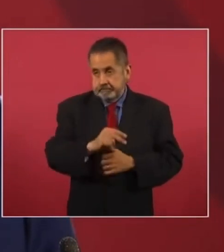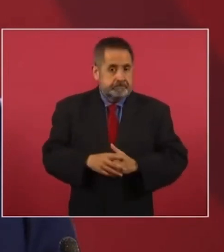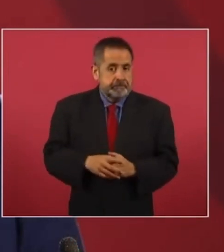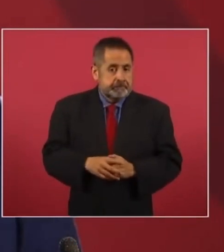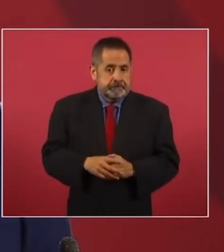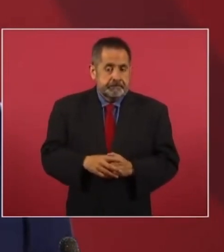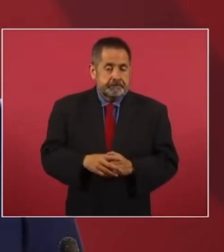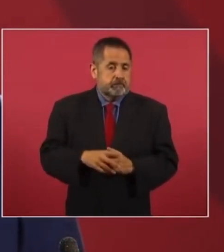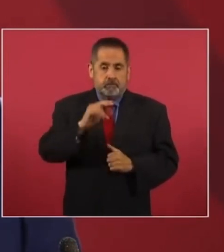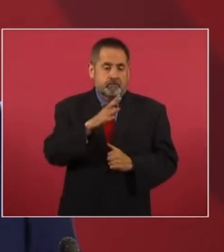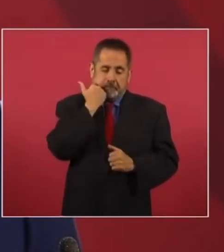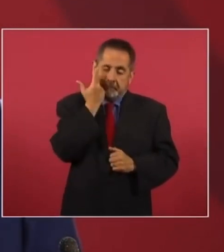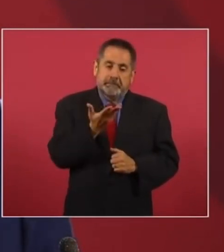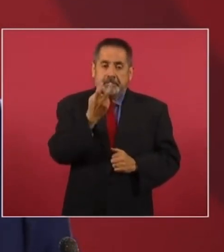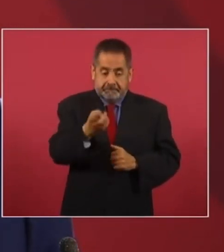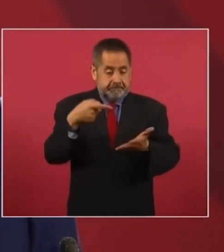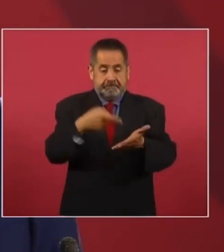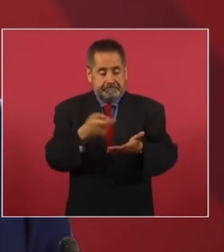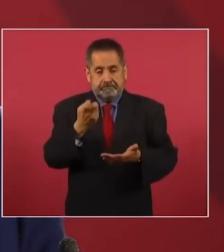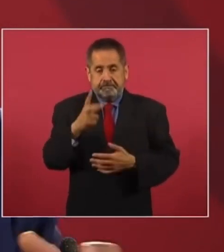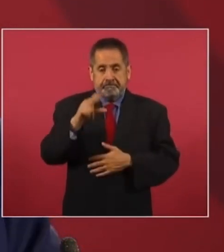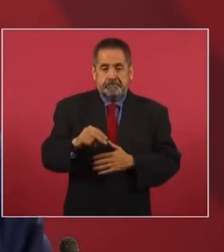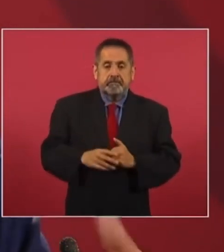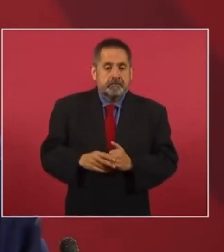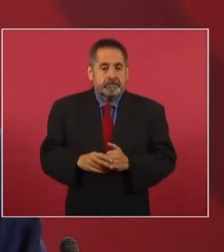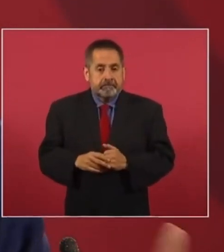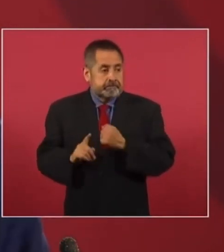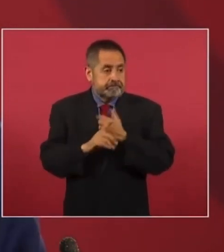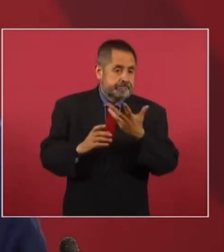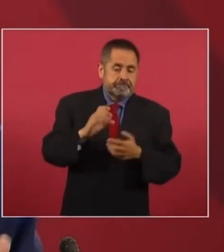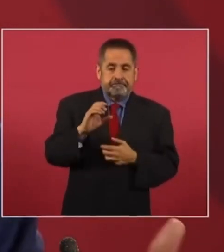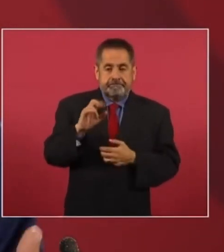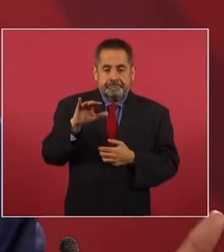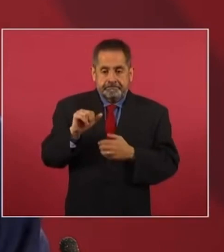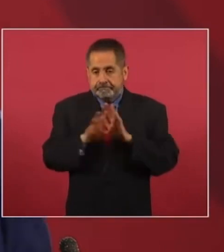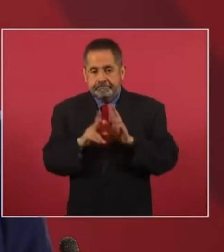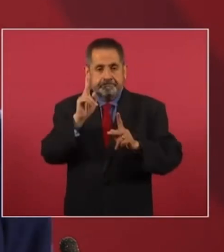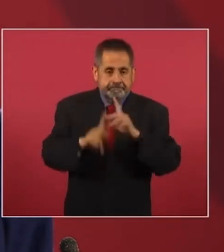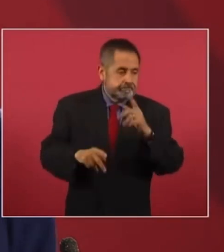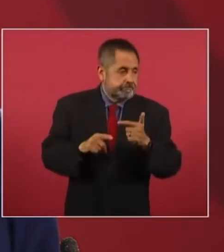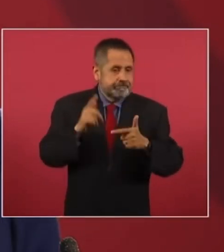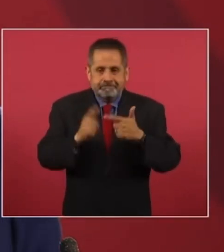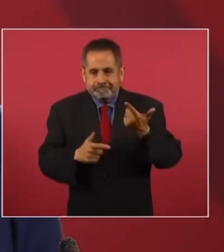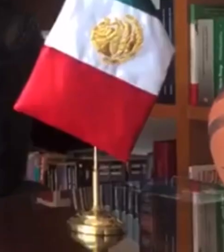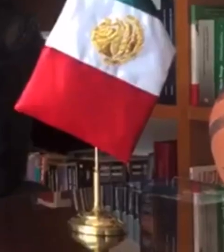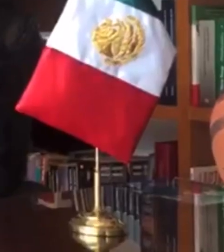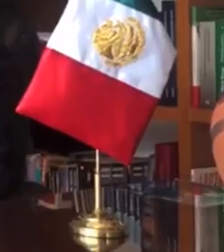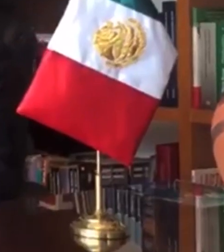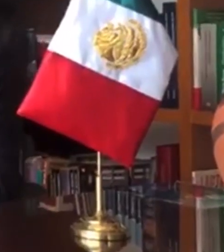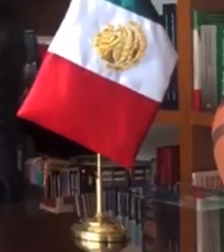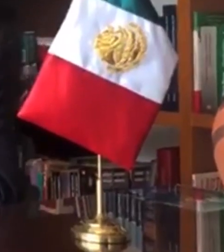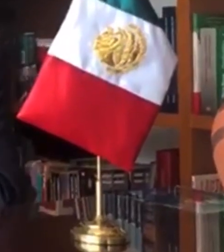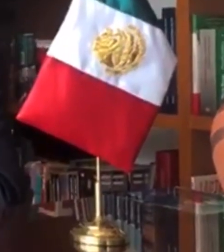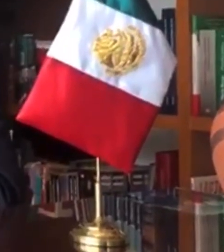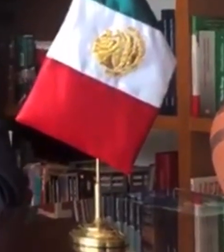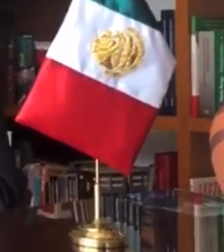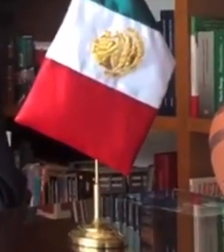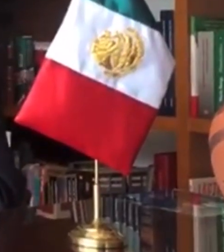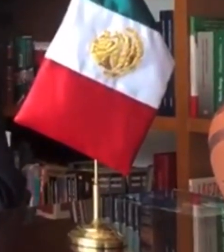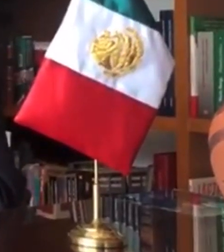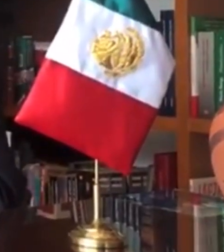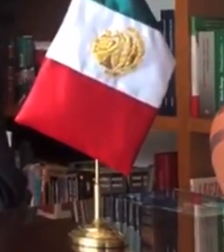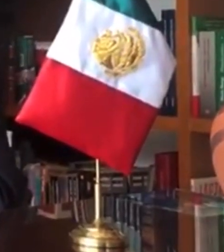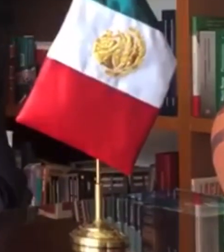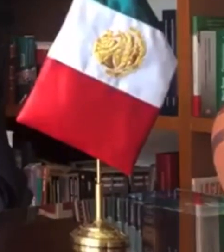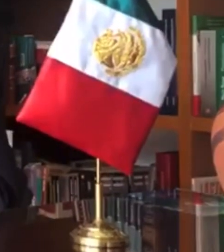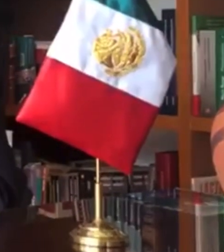No vamos nosotros a aceptar ese tratado. Y se generó una crisis, se suspendieron las pláticas. Celebro mucho el